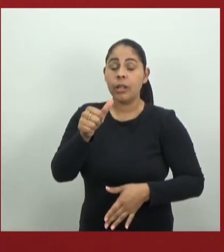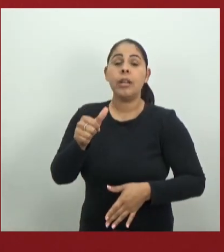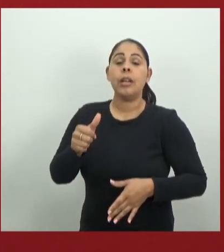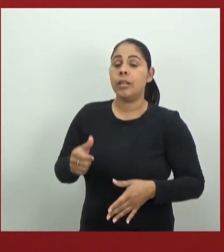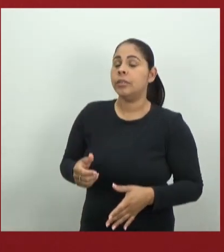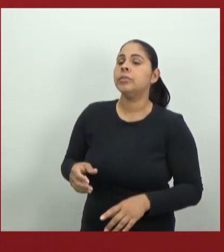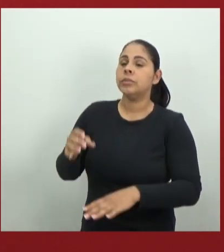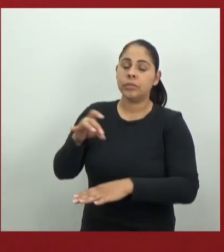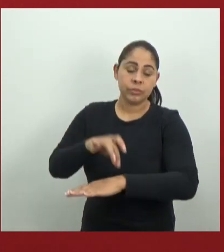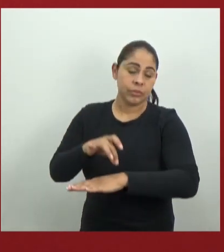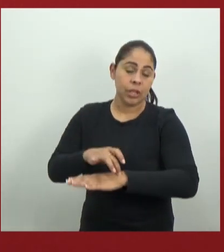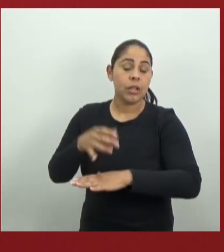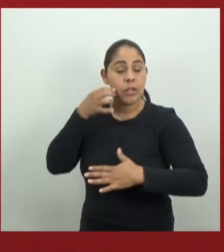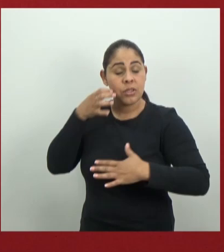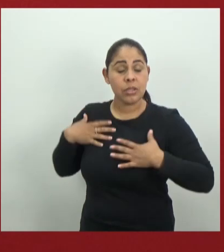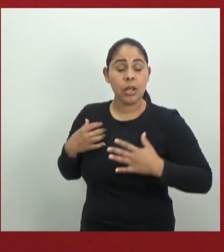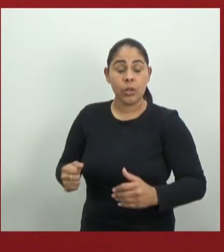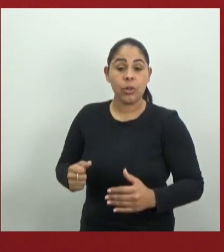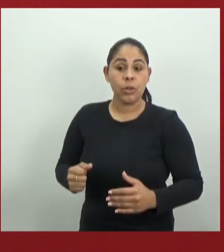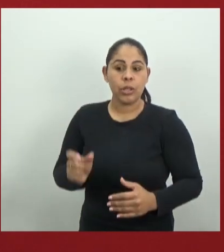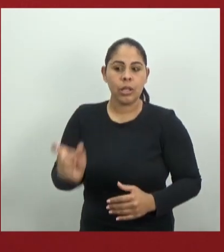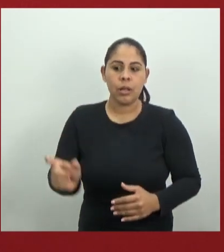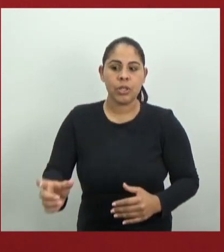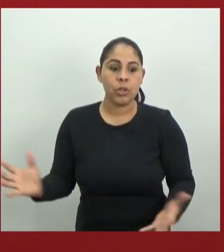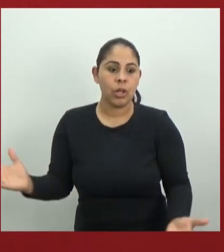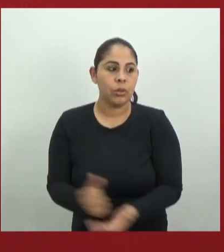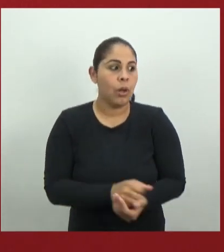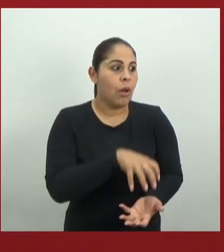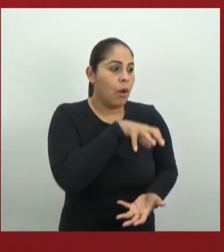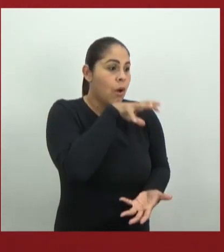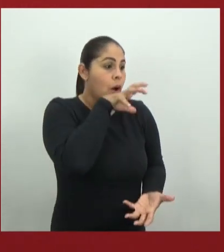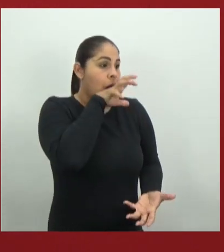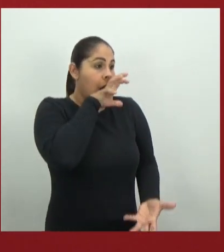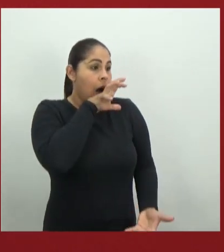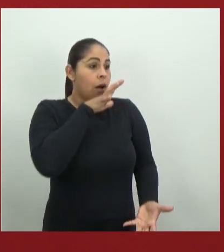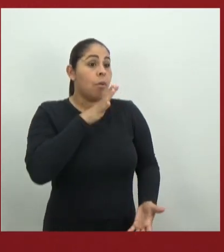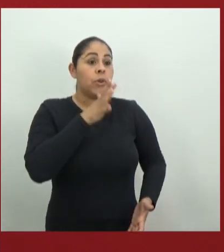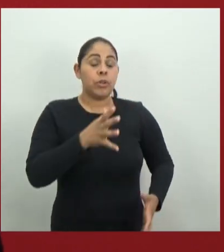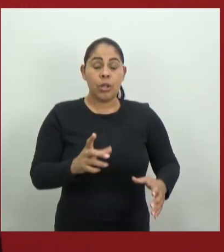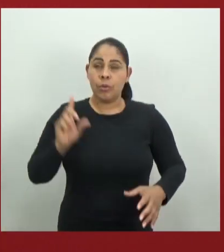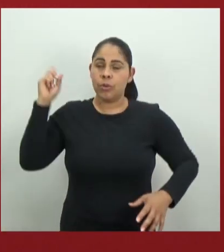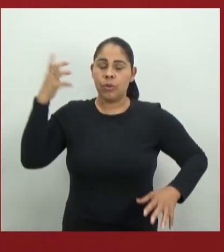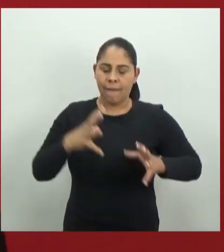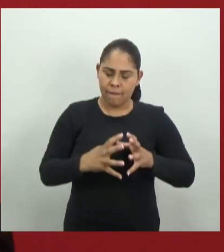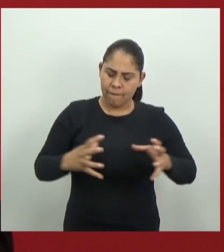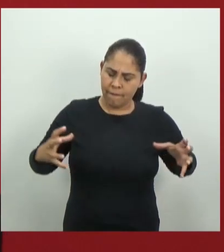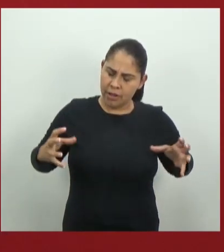Y todos se admiraban de la grandeza de Dios.